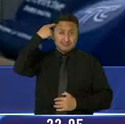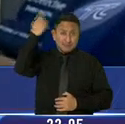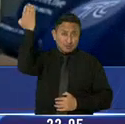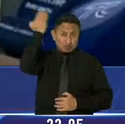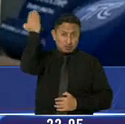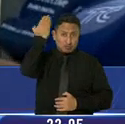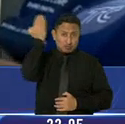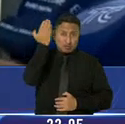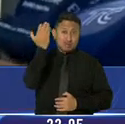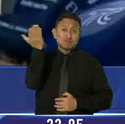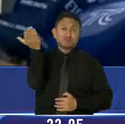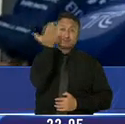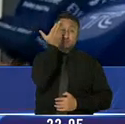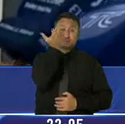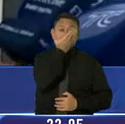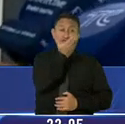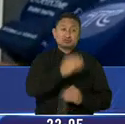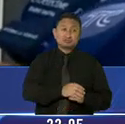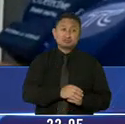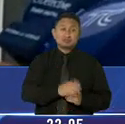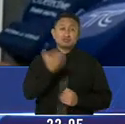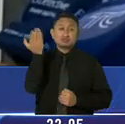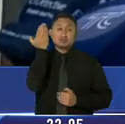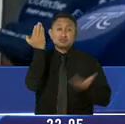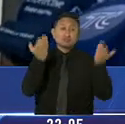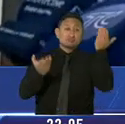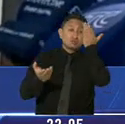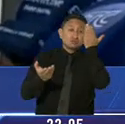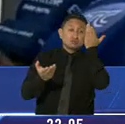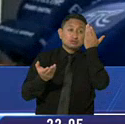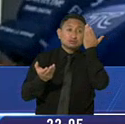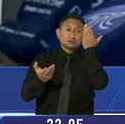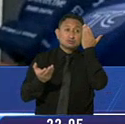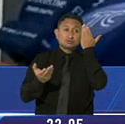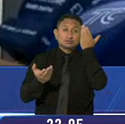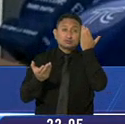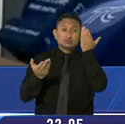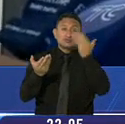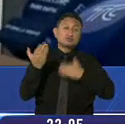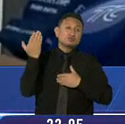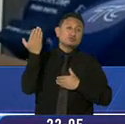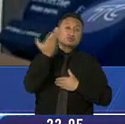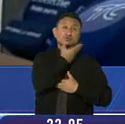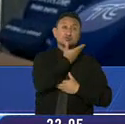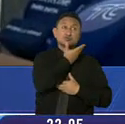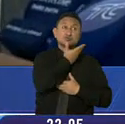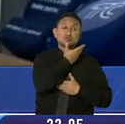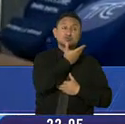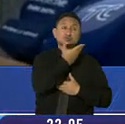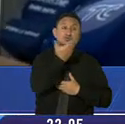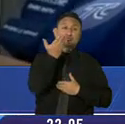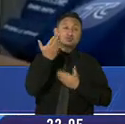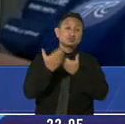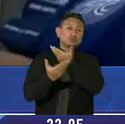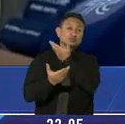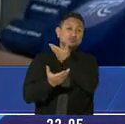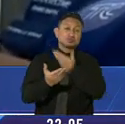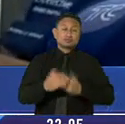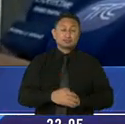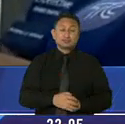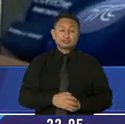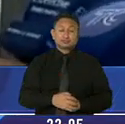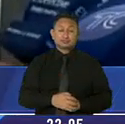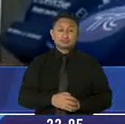cara, lado derecho e izquierdo, en el cuello, el lado anterior y el lado posterior, que por